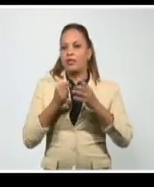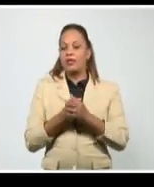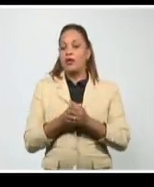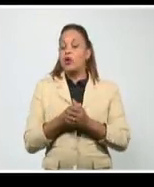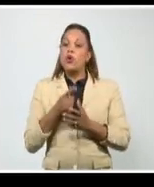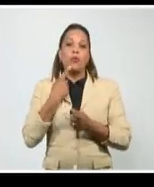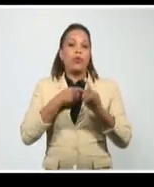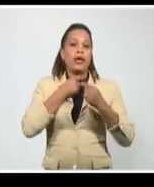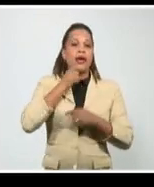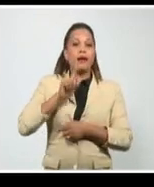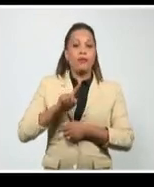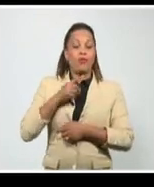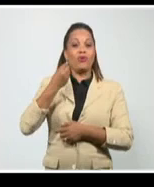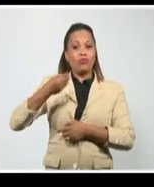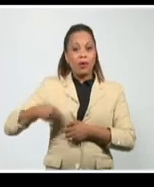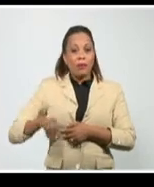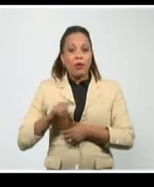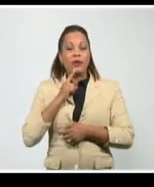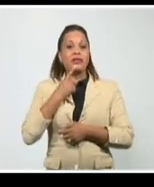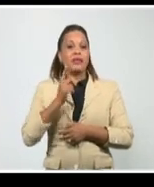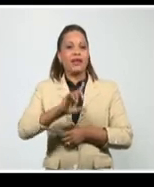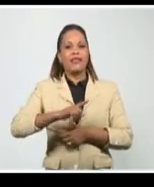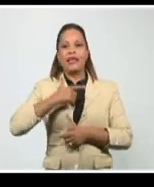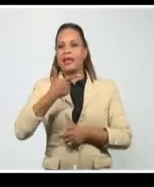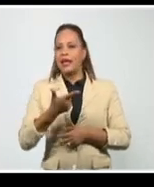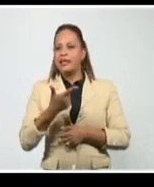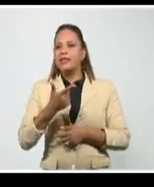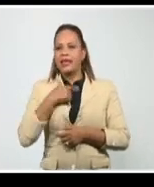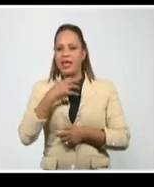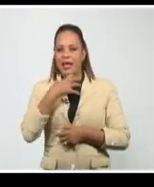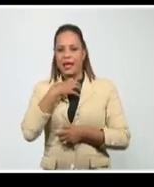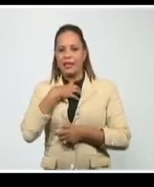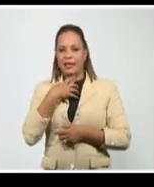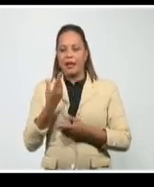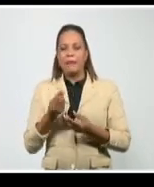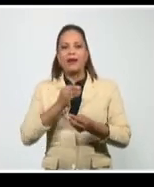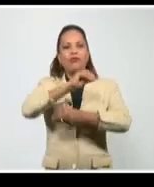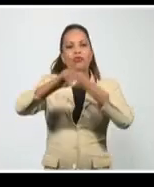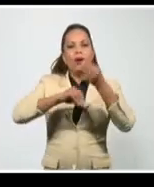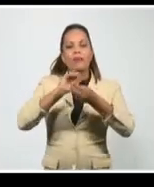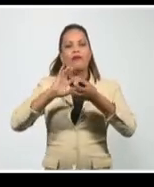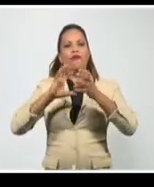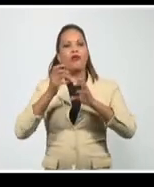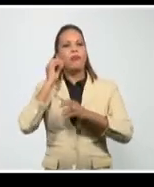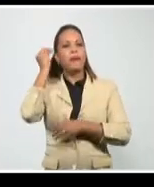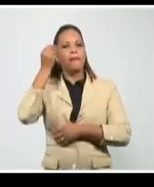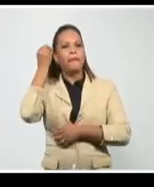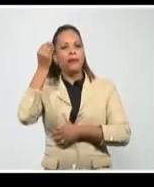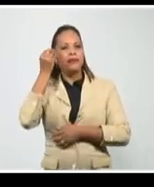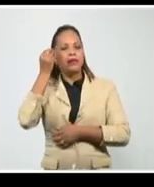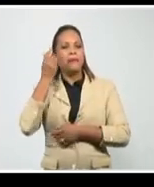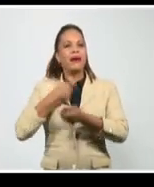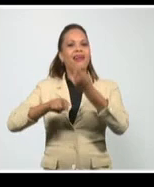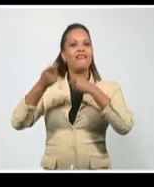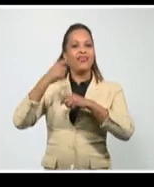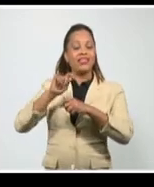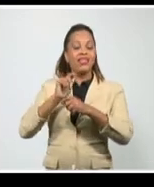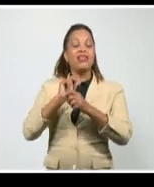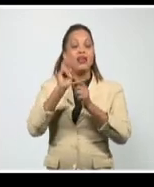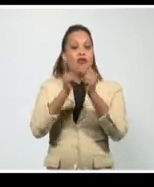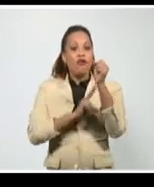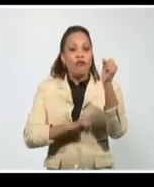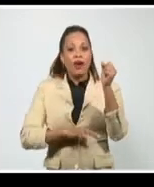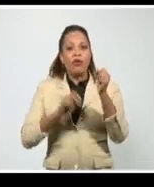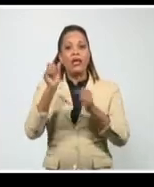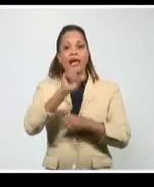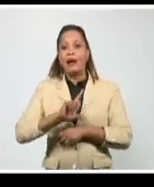aprovechas de los mismos elementos que el arte te brinda para tú cambiar la manera de pensar de la gente, para tú vender los valores del capitalismo,